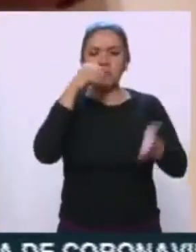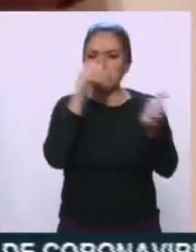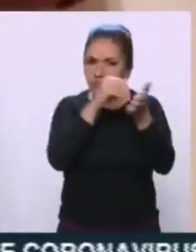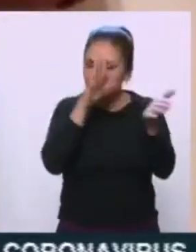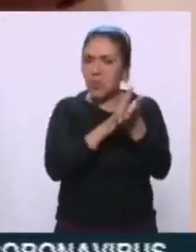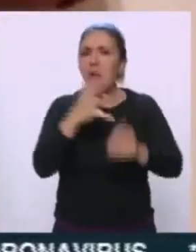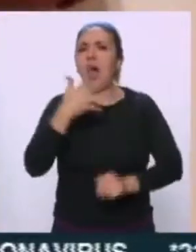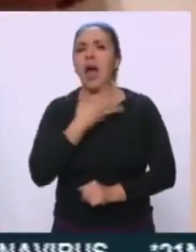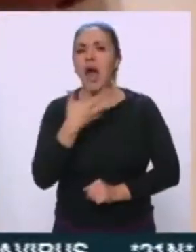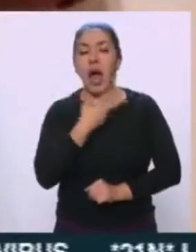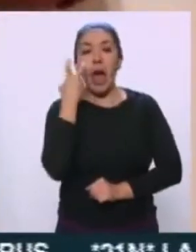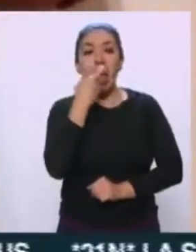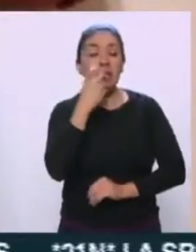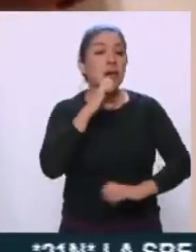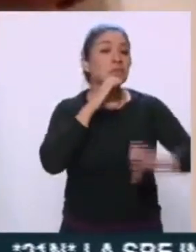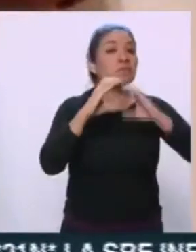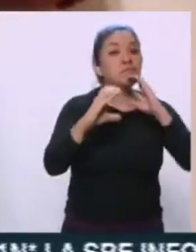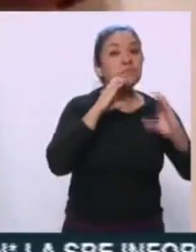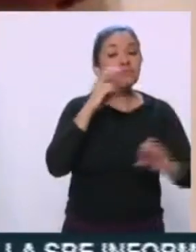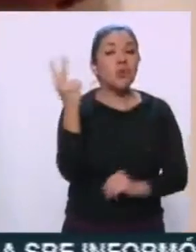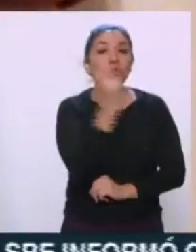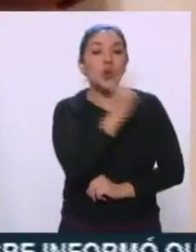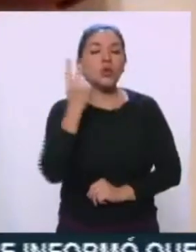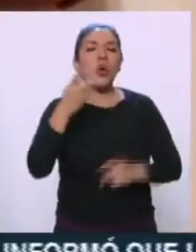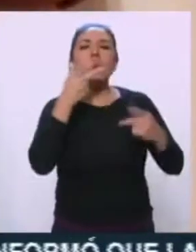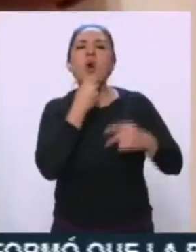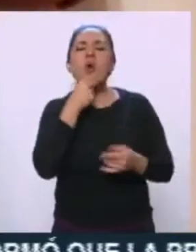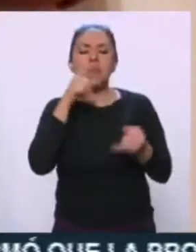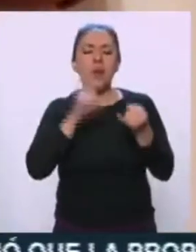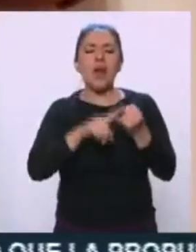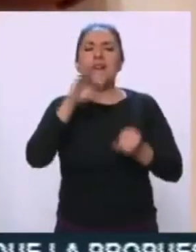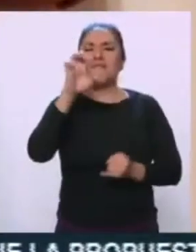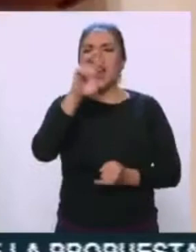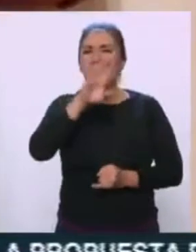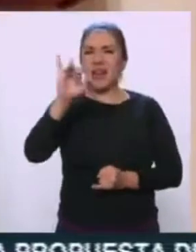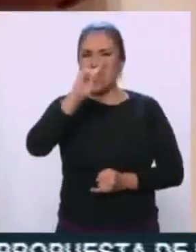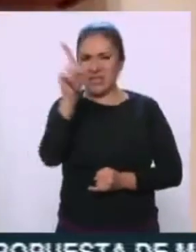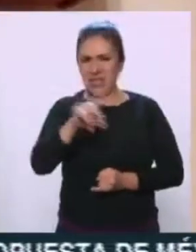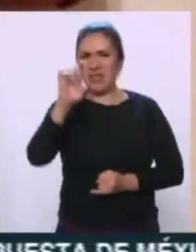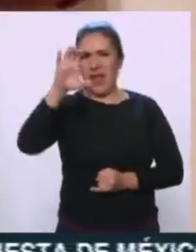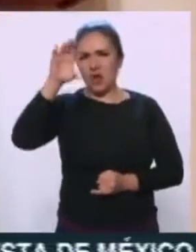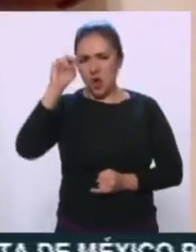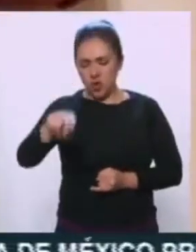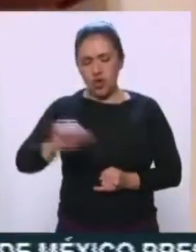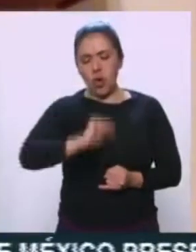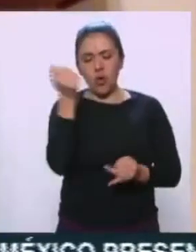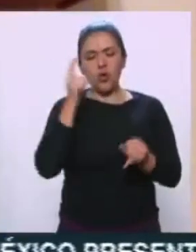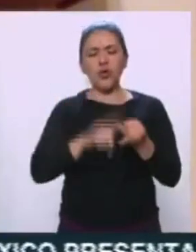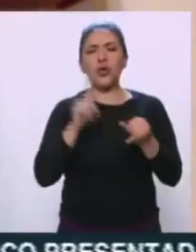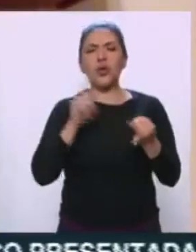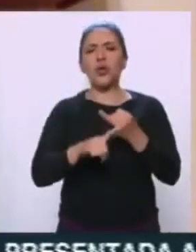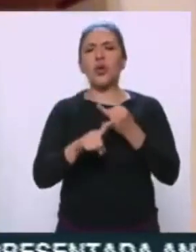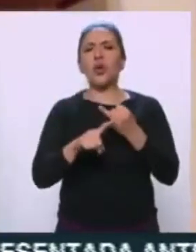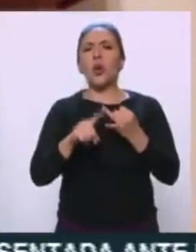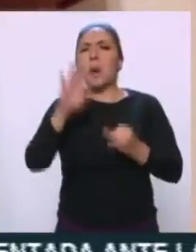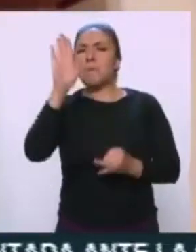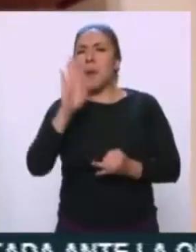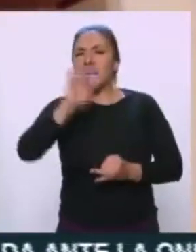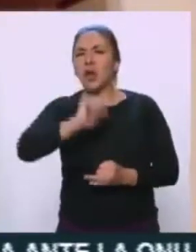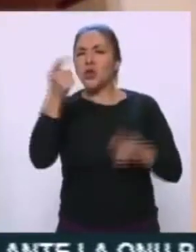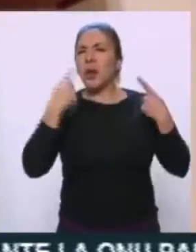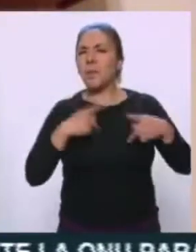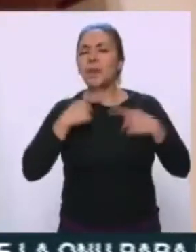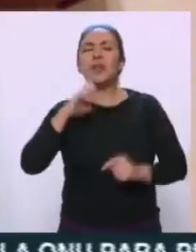apellidos esta conversación entre el locutor Ferriz de Con y al parecer